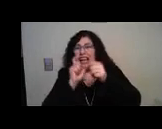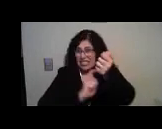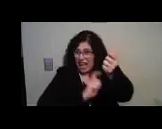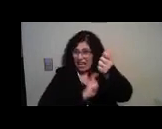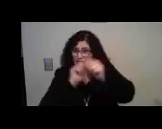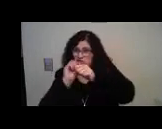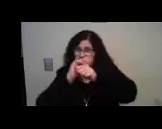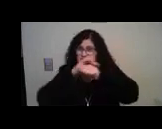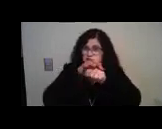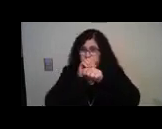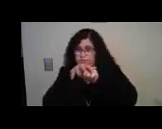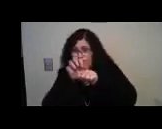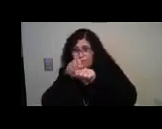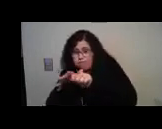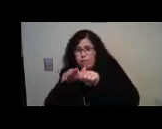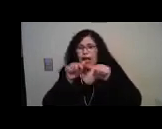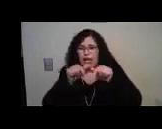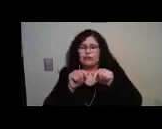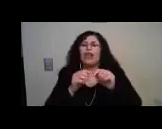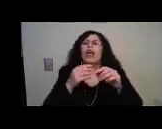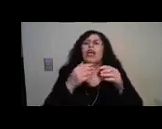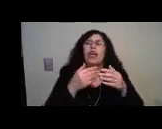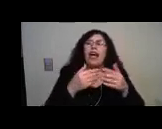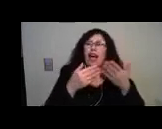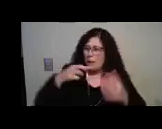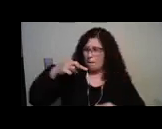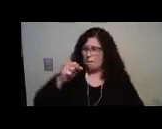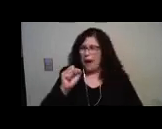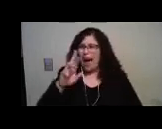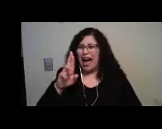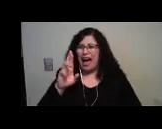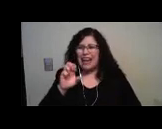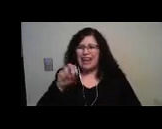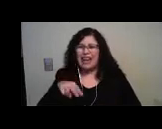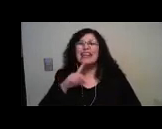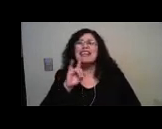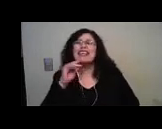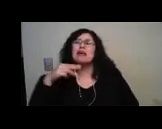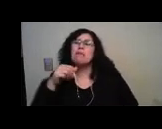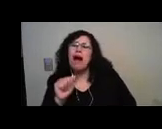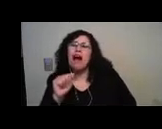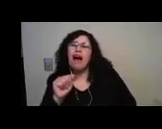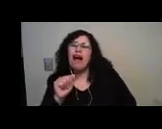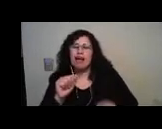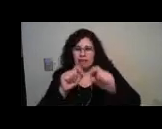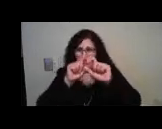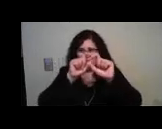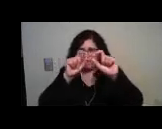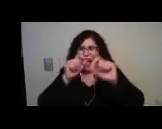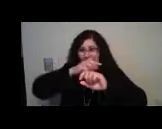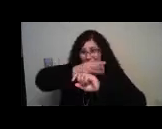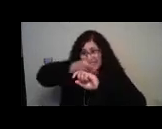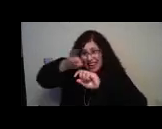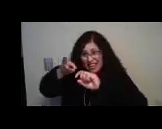sanguíneo logra invadir el parénquima cerebral o el espacio subaracnoideo,